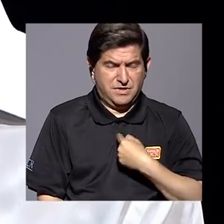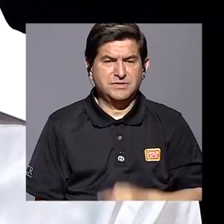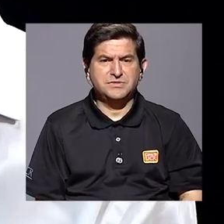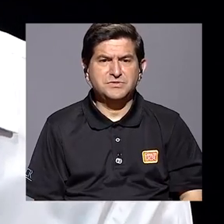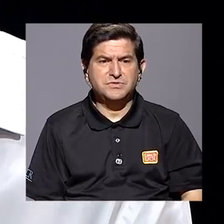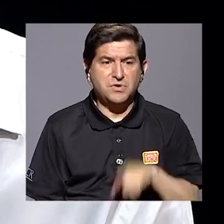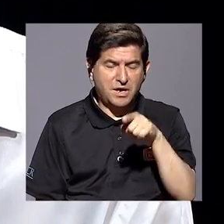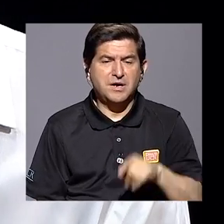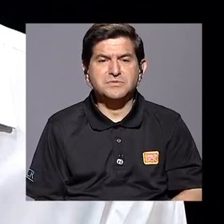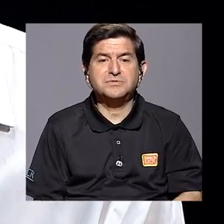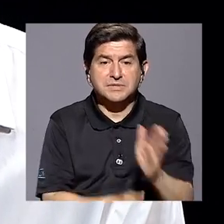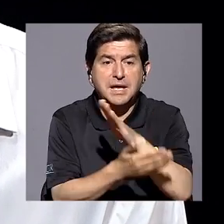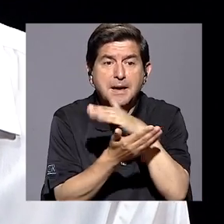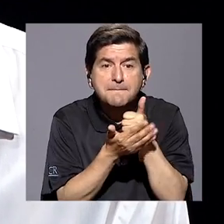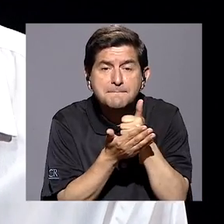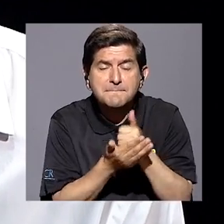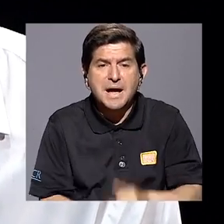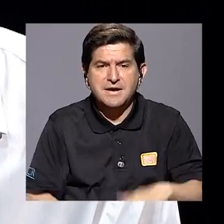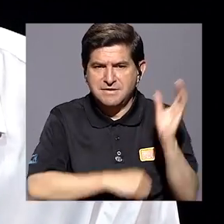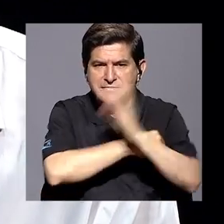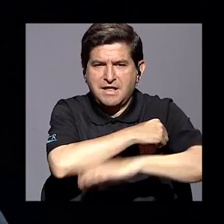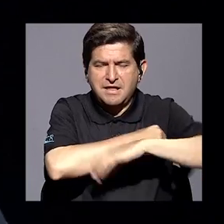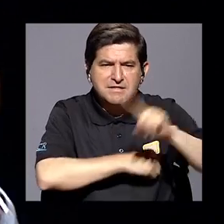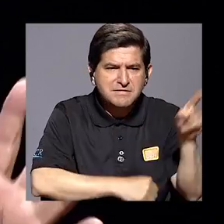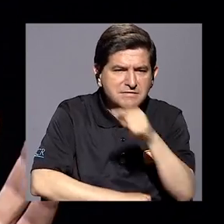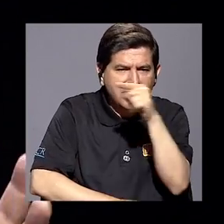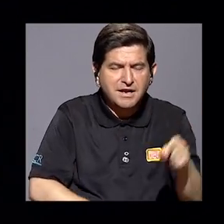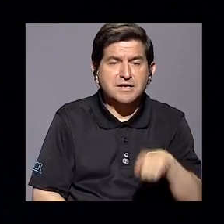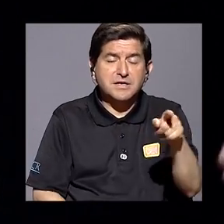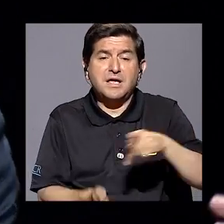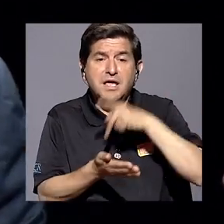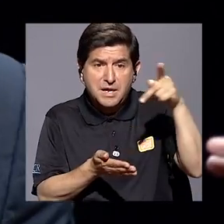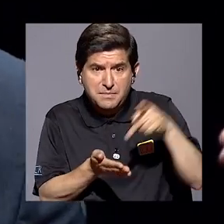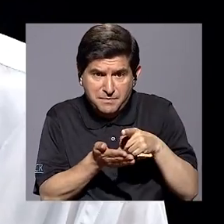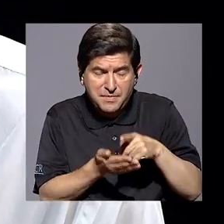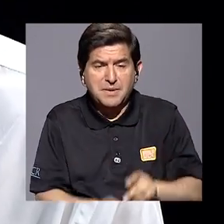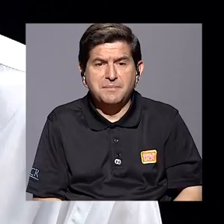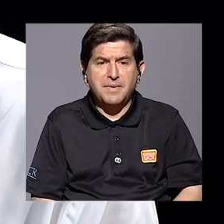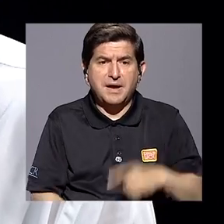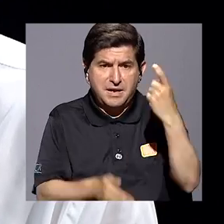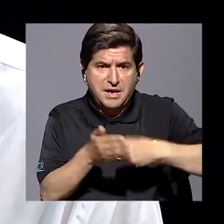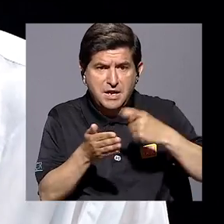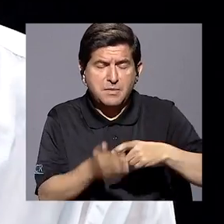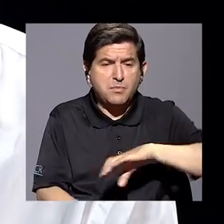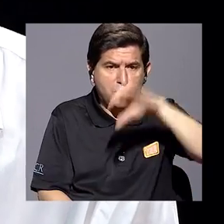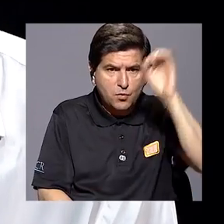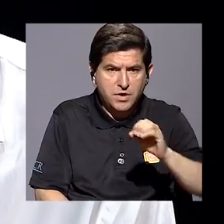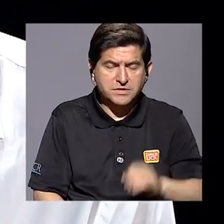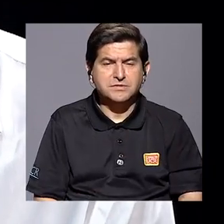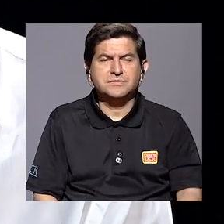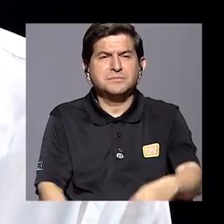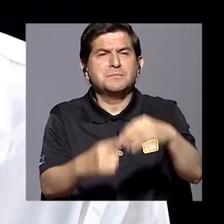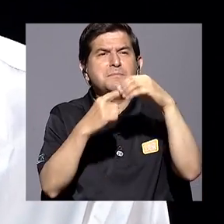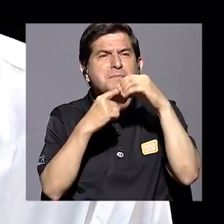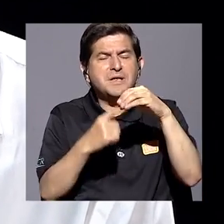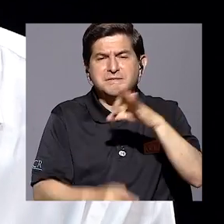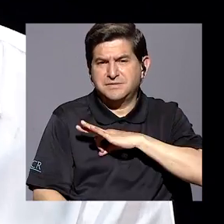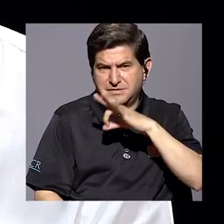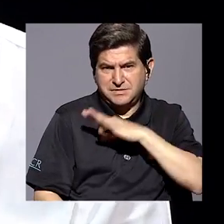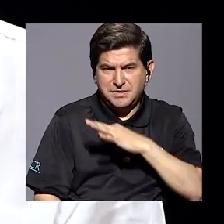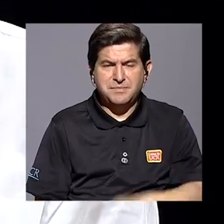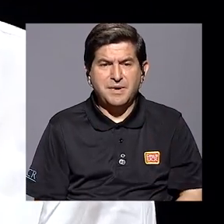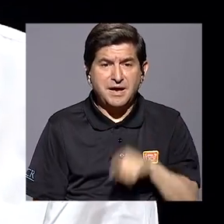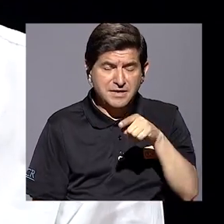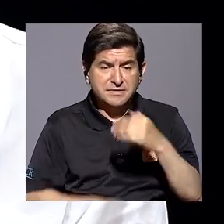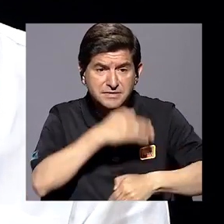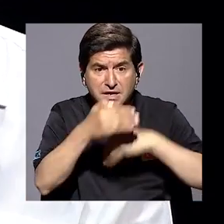ceder una parte de las multas bueno aquí veo usted me paga el impuesto y los intereses el principal beneficiario